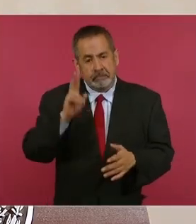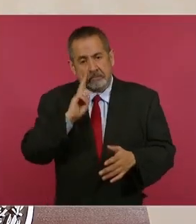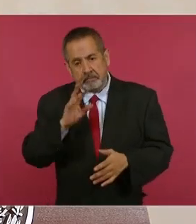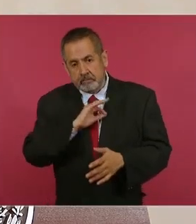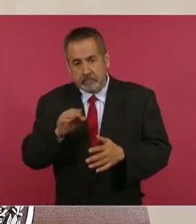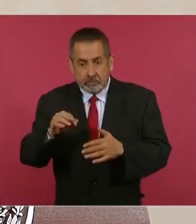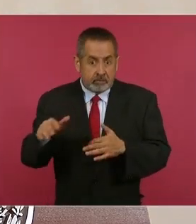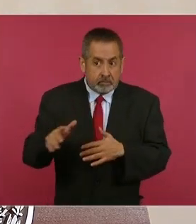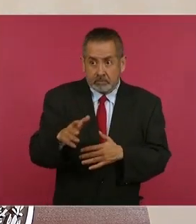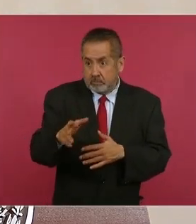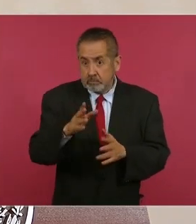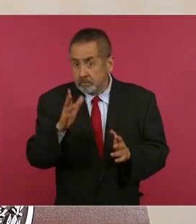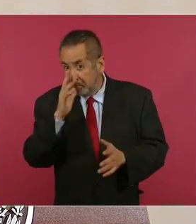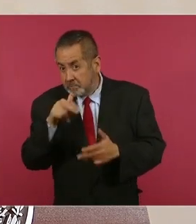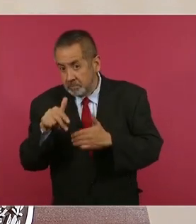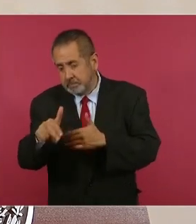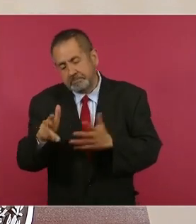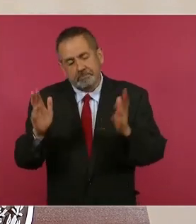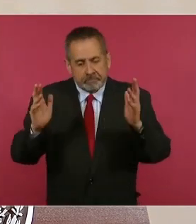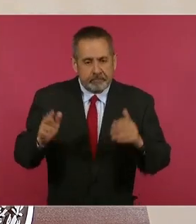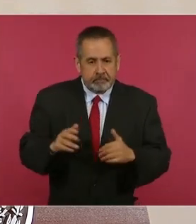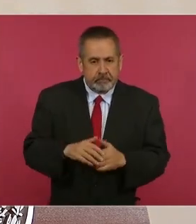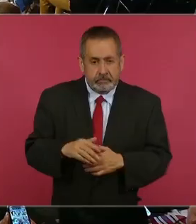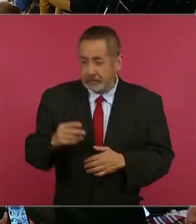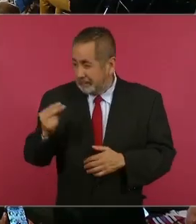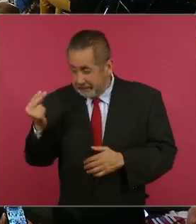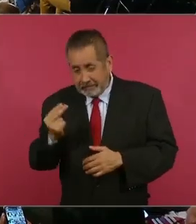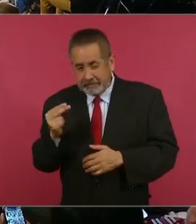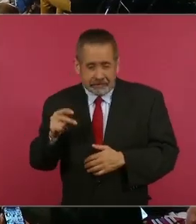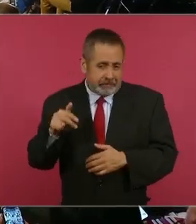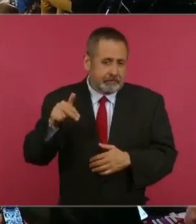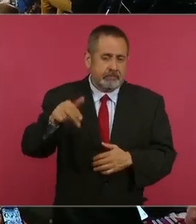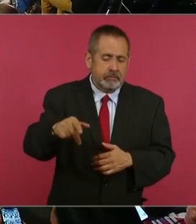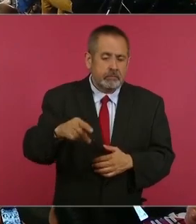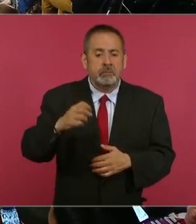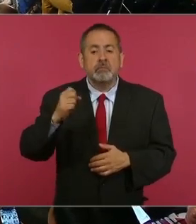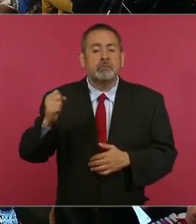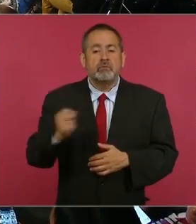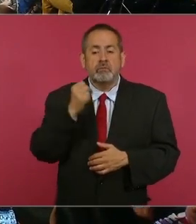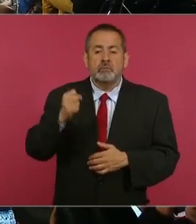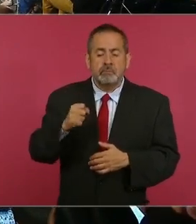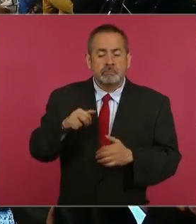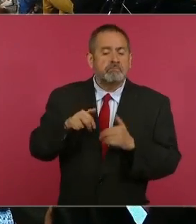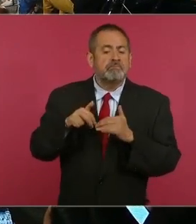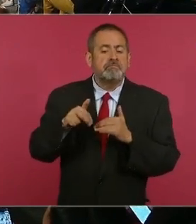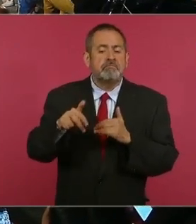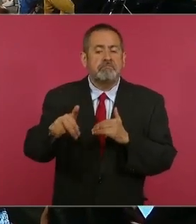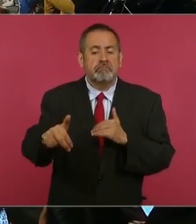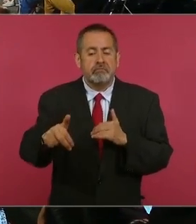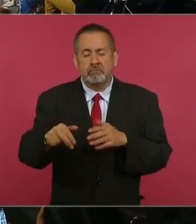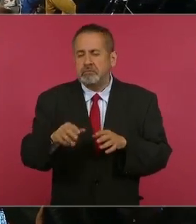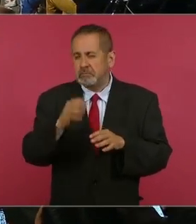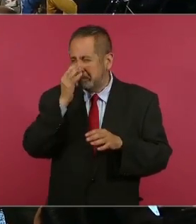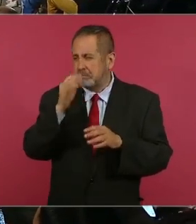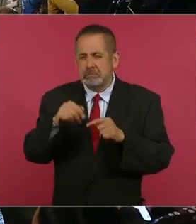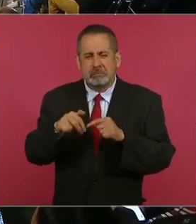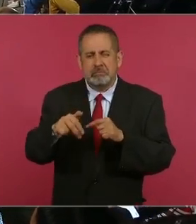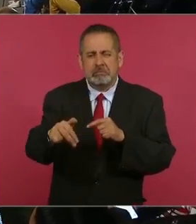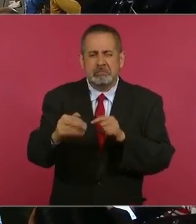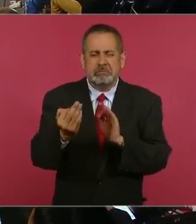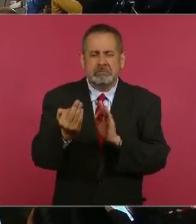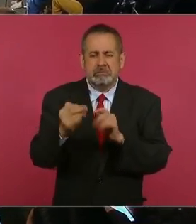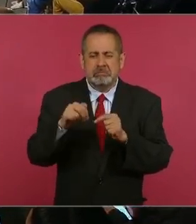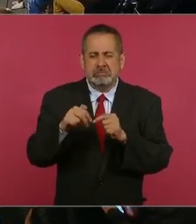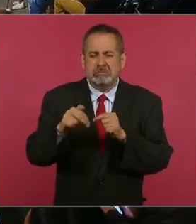posible hacerlo, si era necesario. Afortunadamente caminamos un